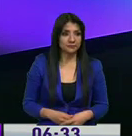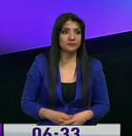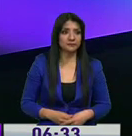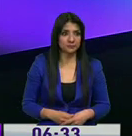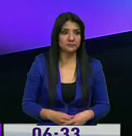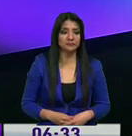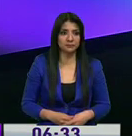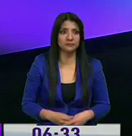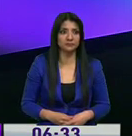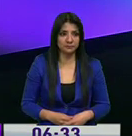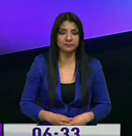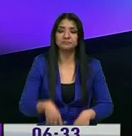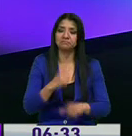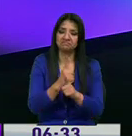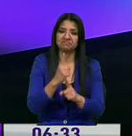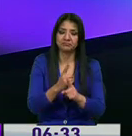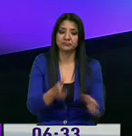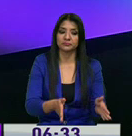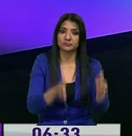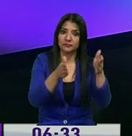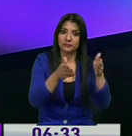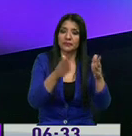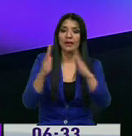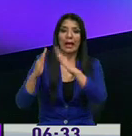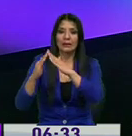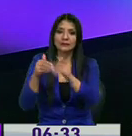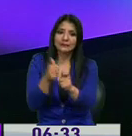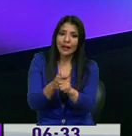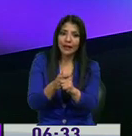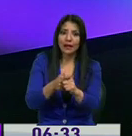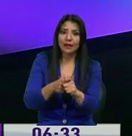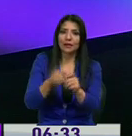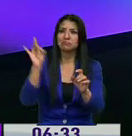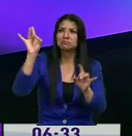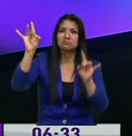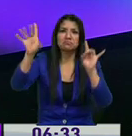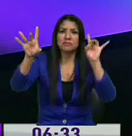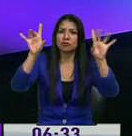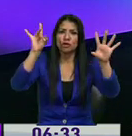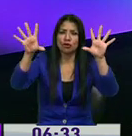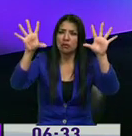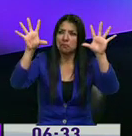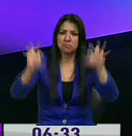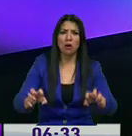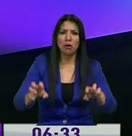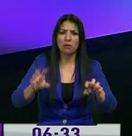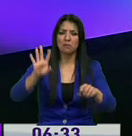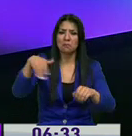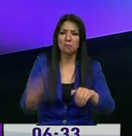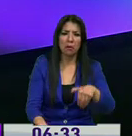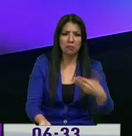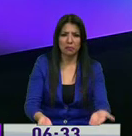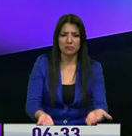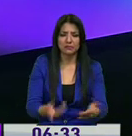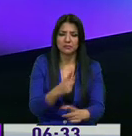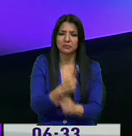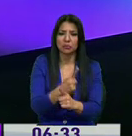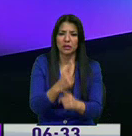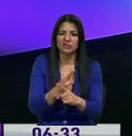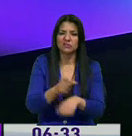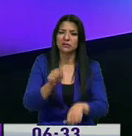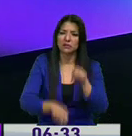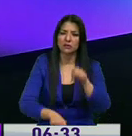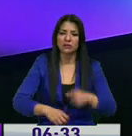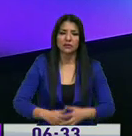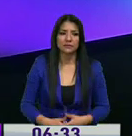eso ha hecho que algunas edificaciones que lo que podemos ver fueran productos de la expansión de la onda expandió y rotura de